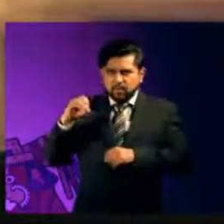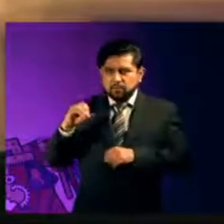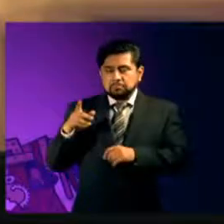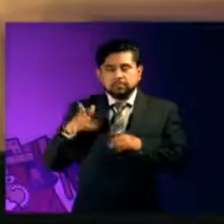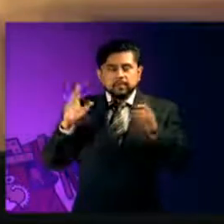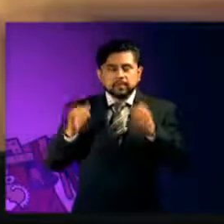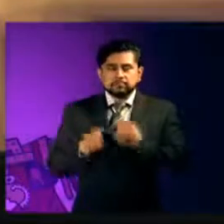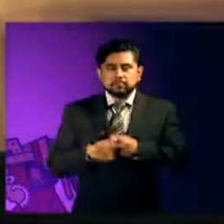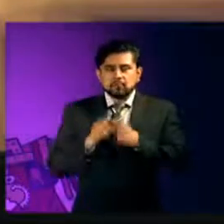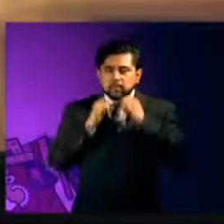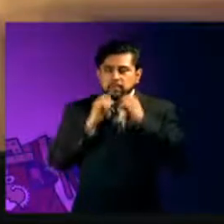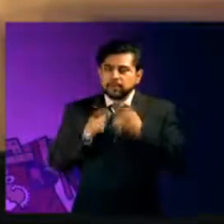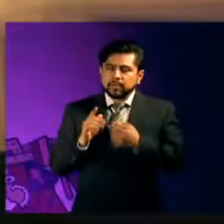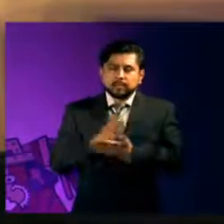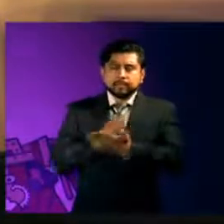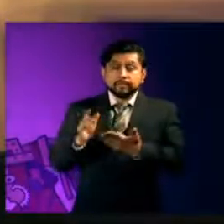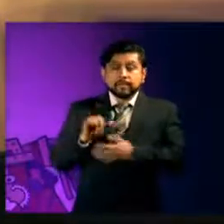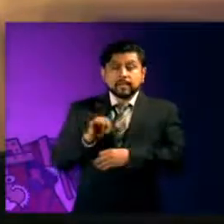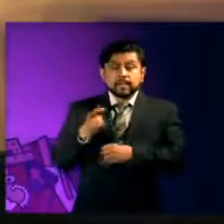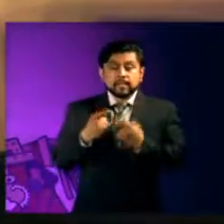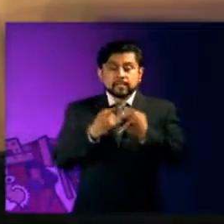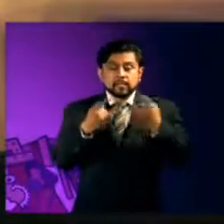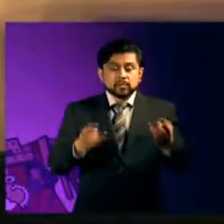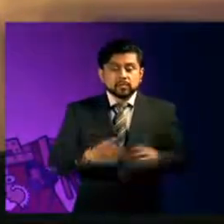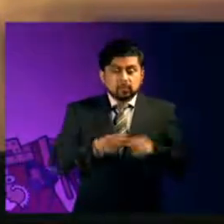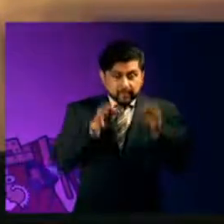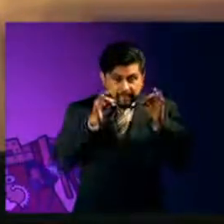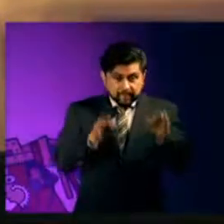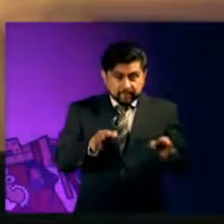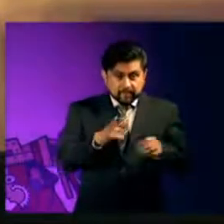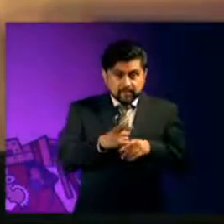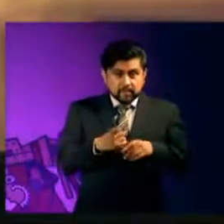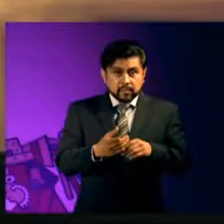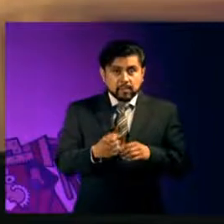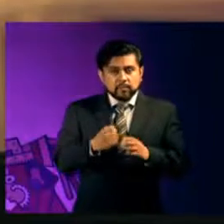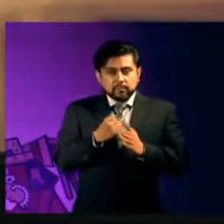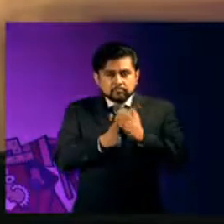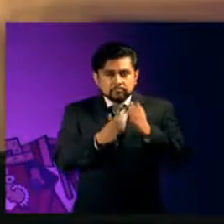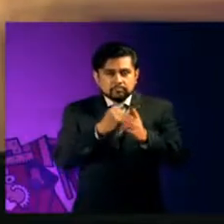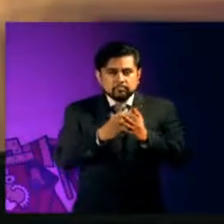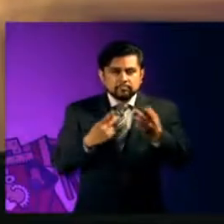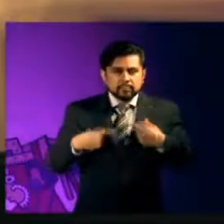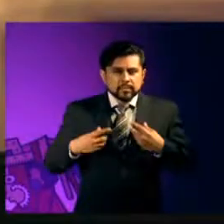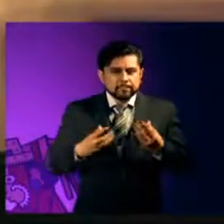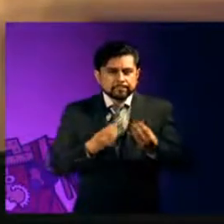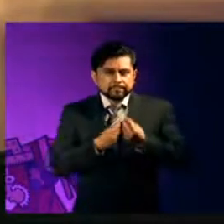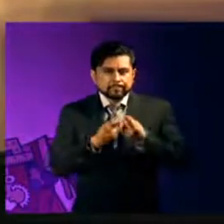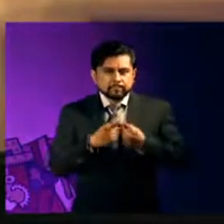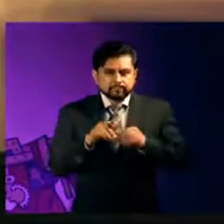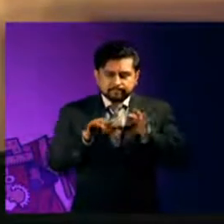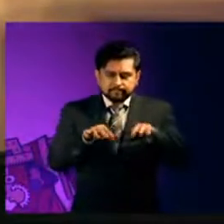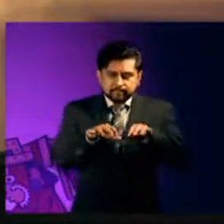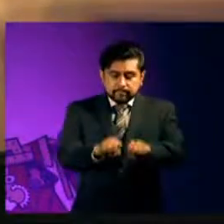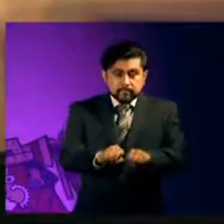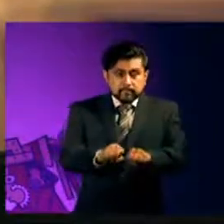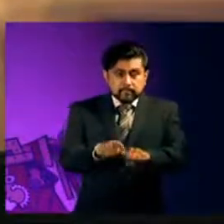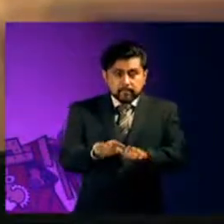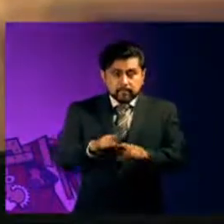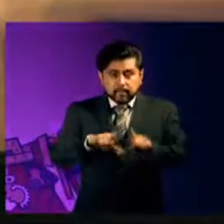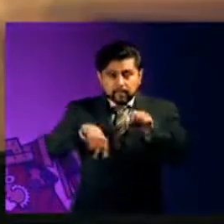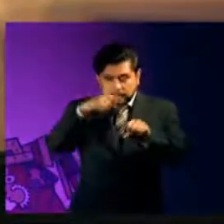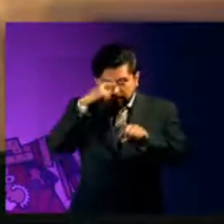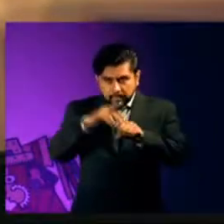mundo perdió realmente está idea de la historia oficial de los vencedores y los vencidos en la conquista yo diría son puros defraudados